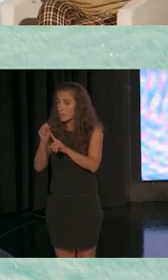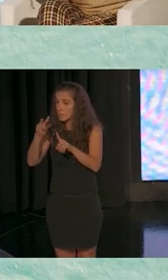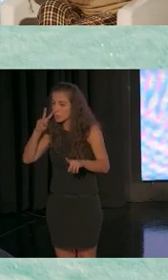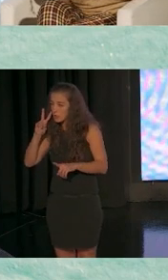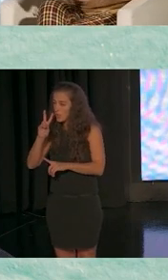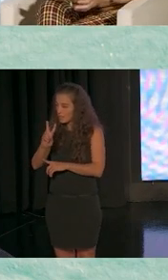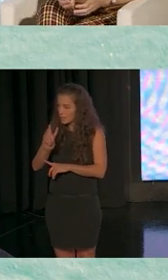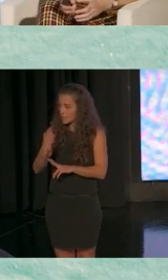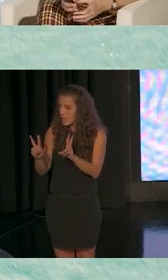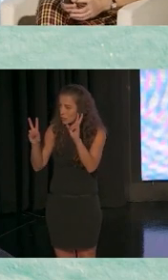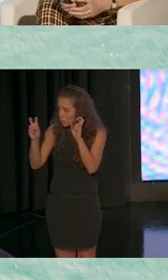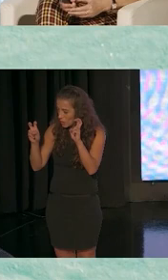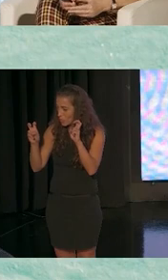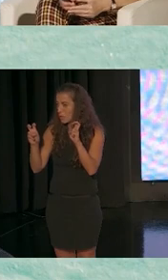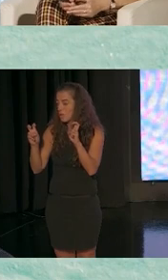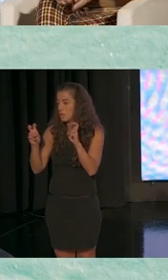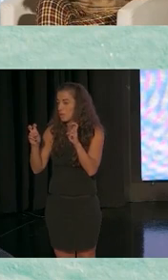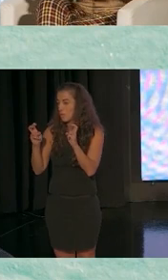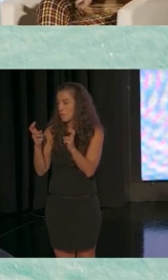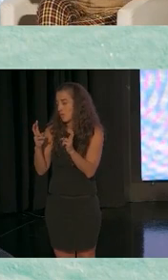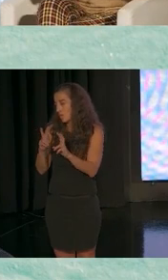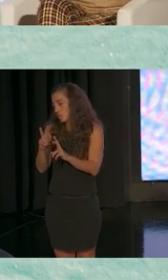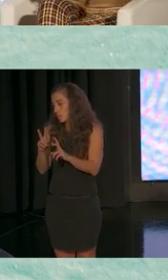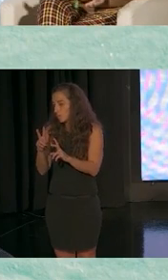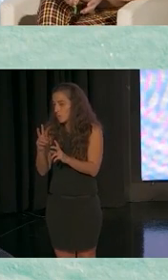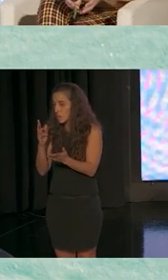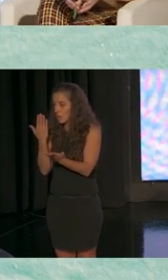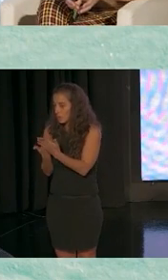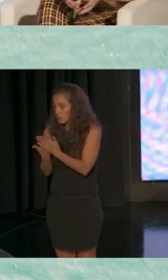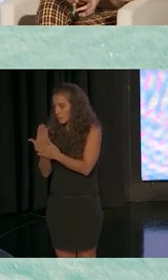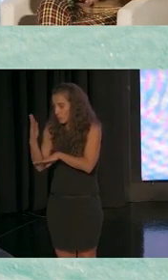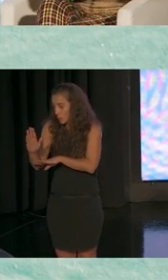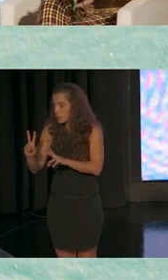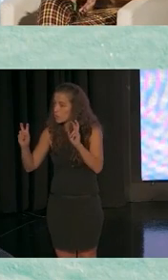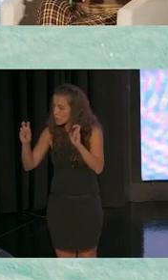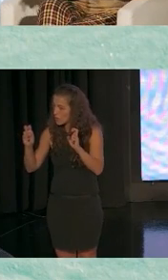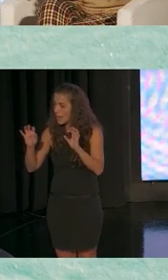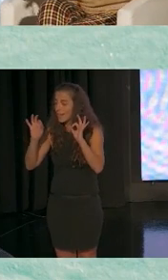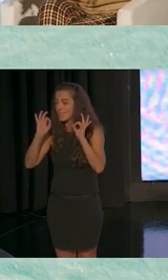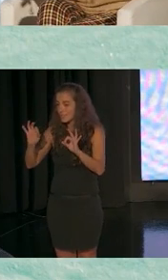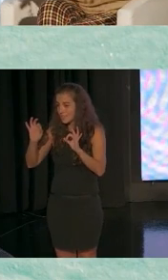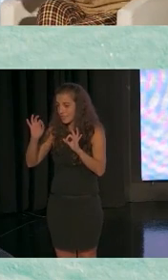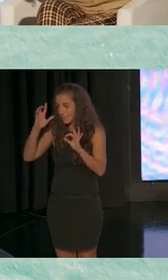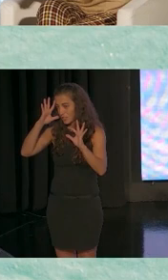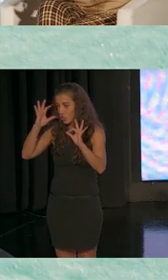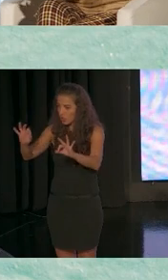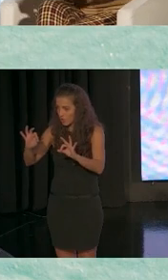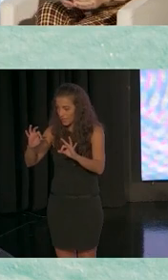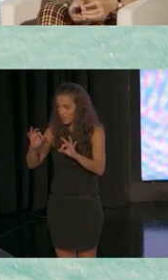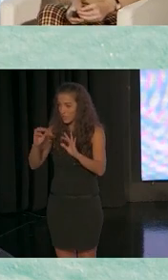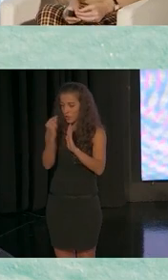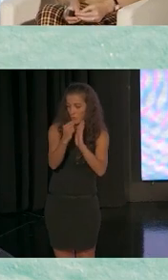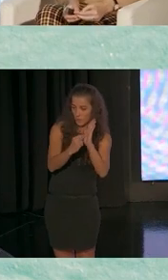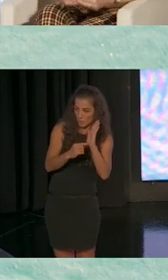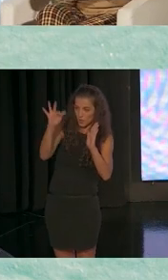una nueva propuesta pretende ser eh coherente con todos estos principios teóricos para evaluar para valorar